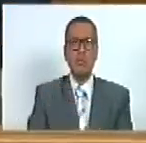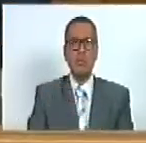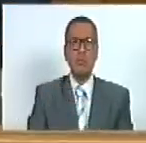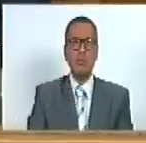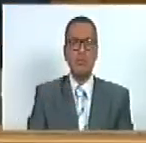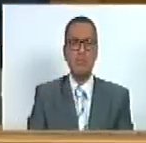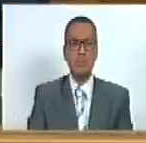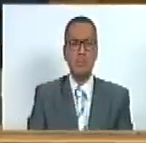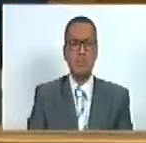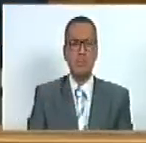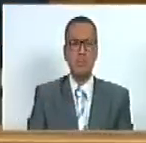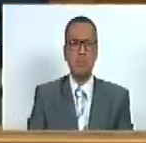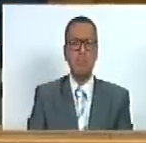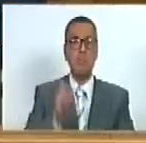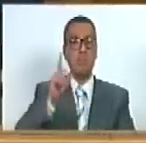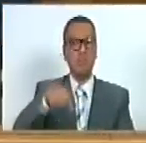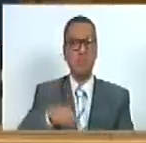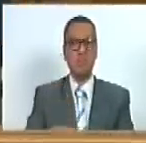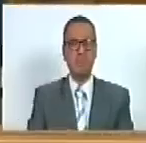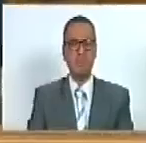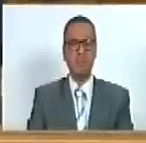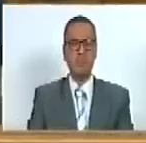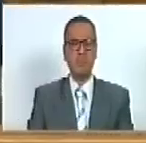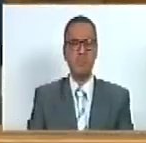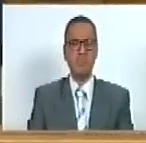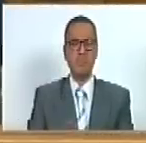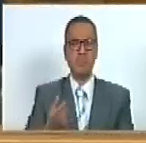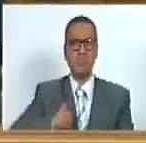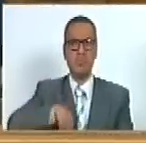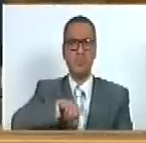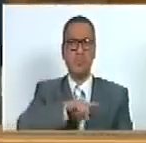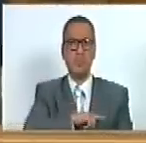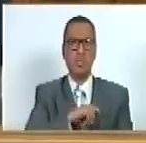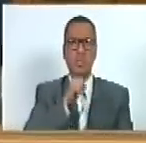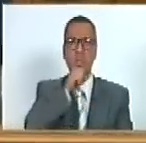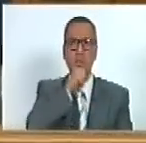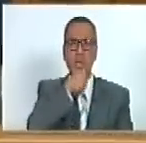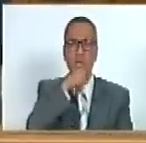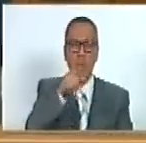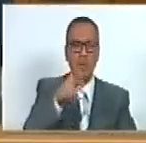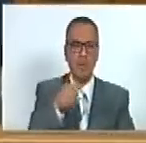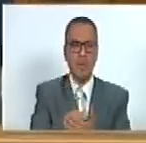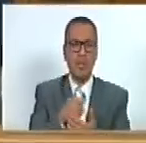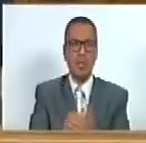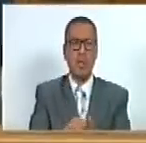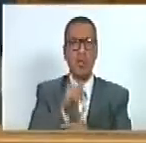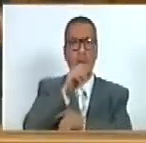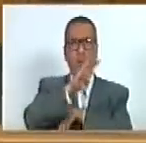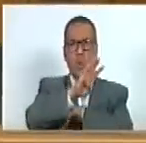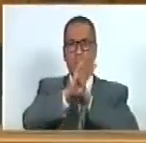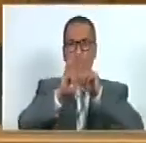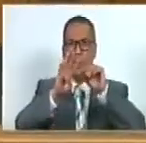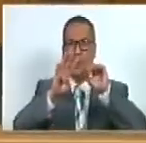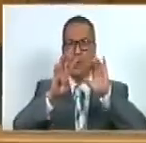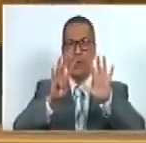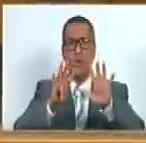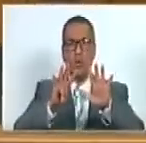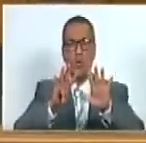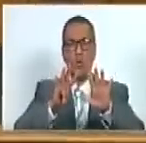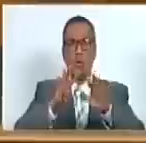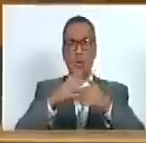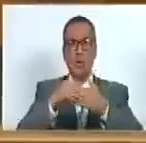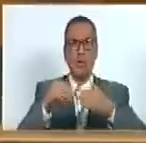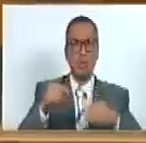claro. Pero además, a nuestros jubilados, 49 dólares. Pero no